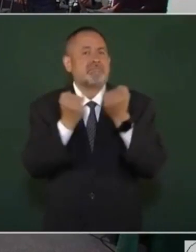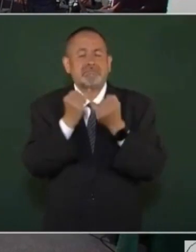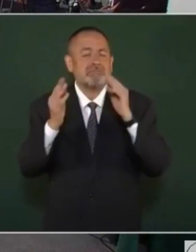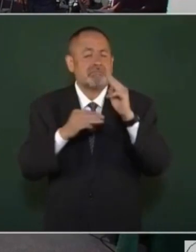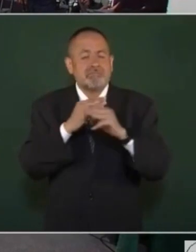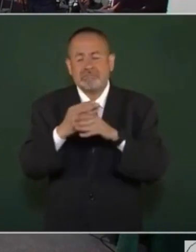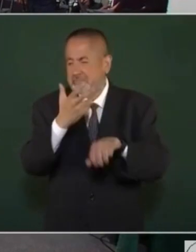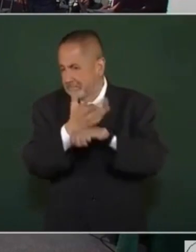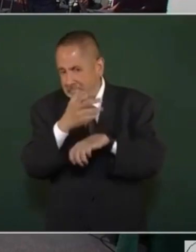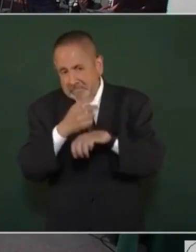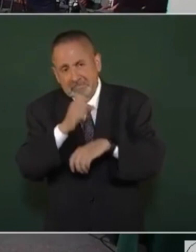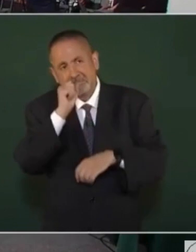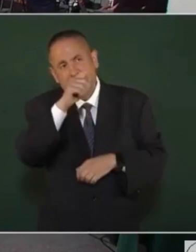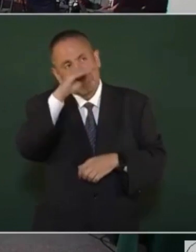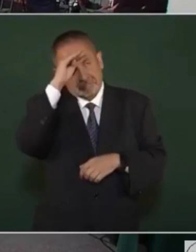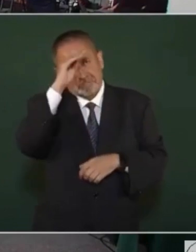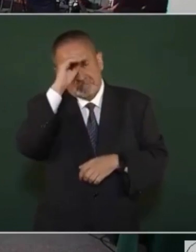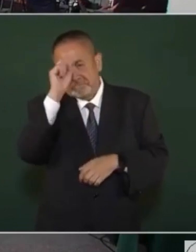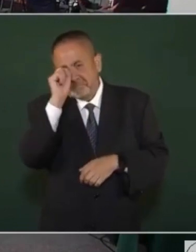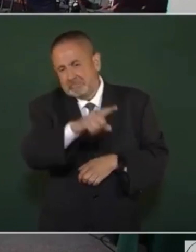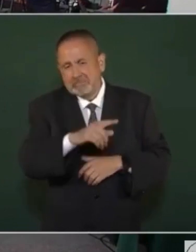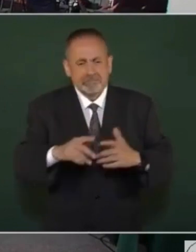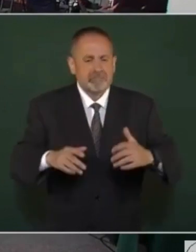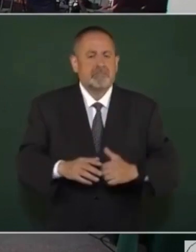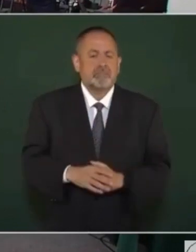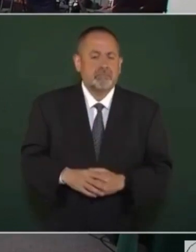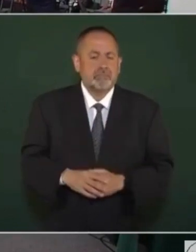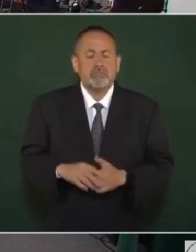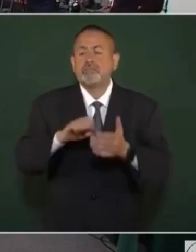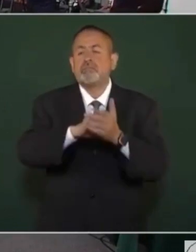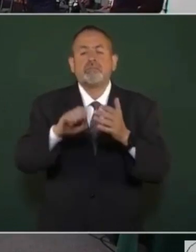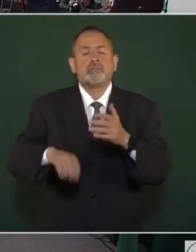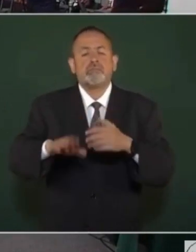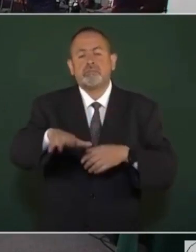en Estados Unidos. Si uno les dice,